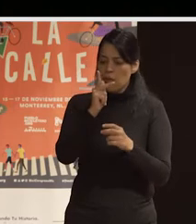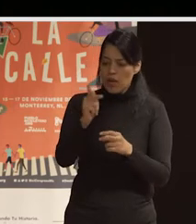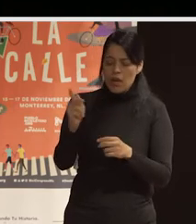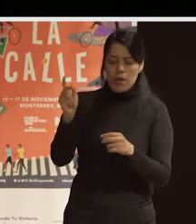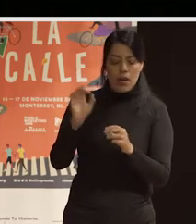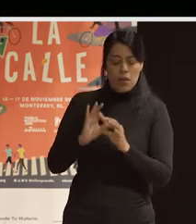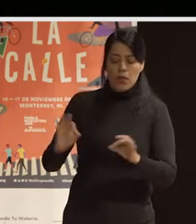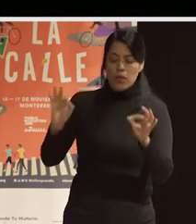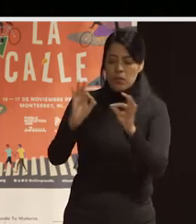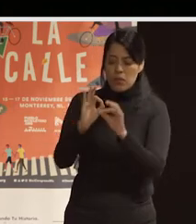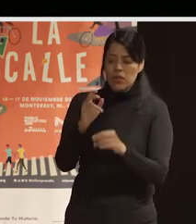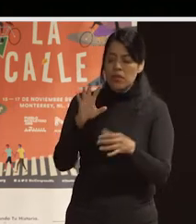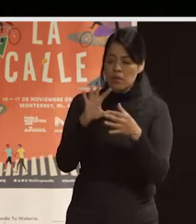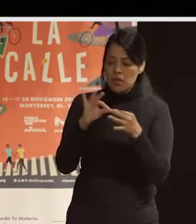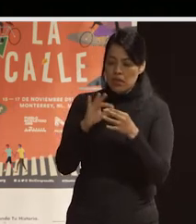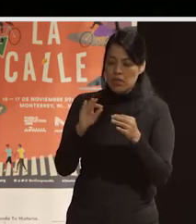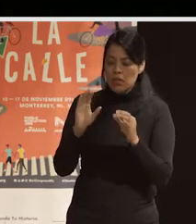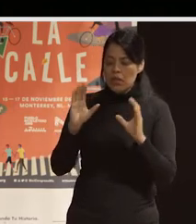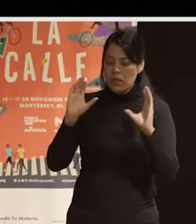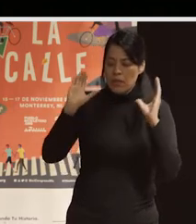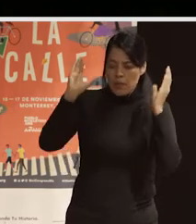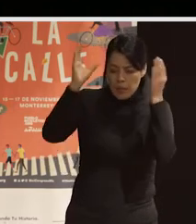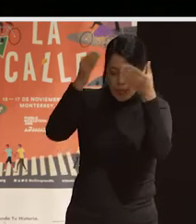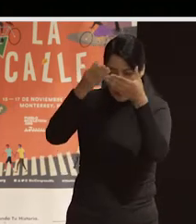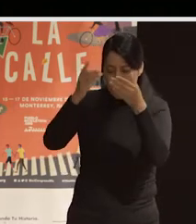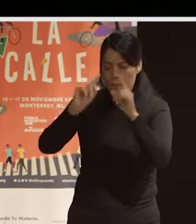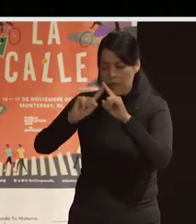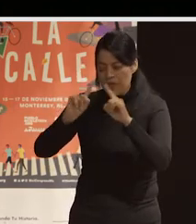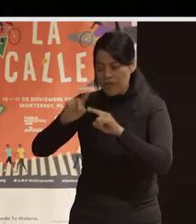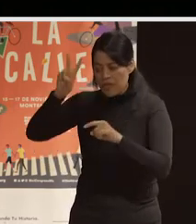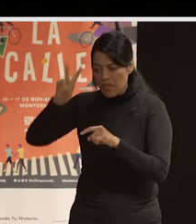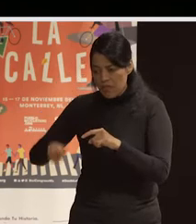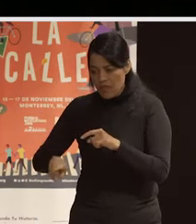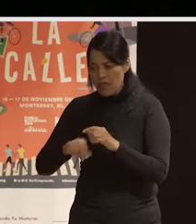lo que queremos abarcar la interculturalidad pero de veras